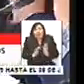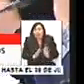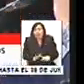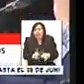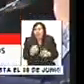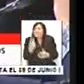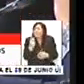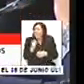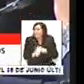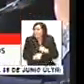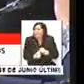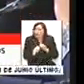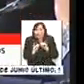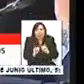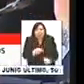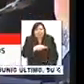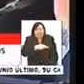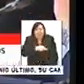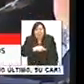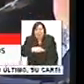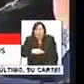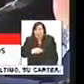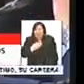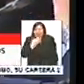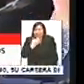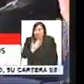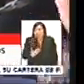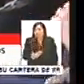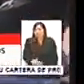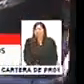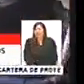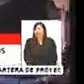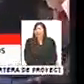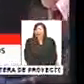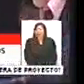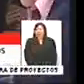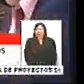lleva casi 20 años instalado en el ministerio muchas gracias por escucharme